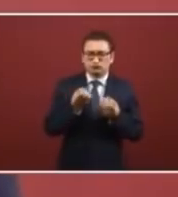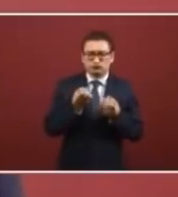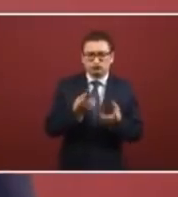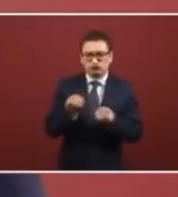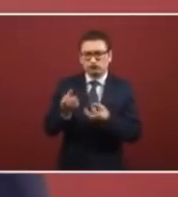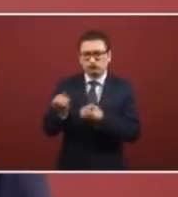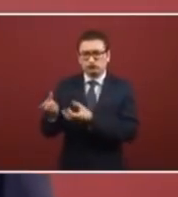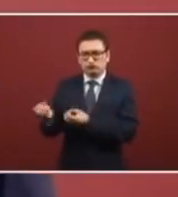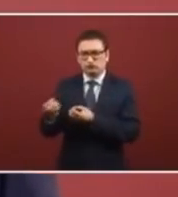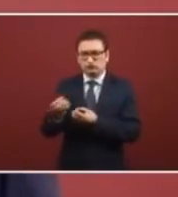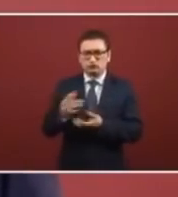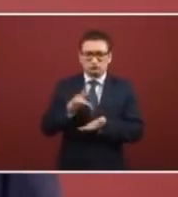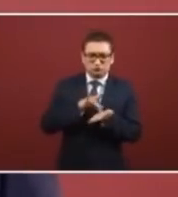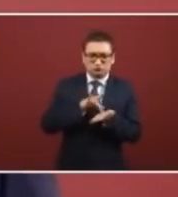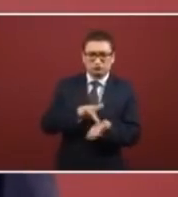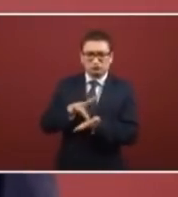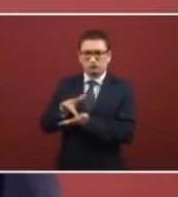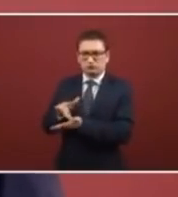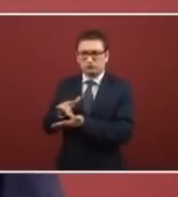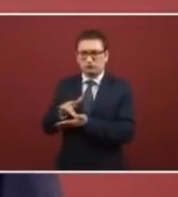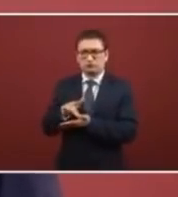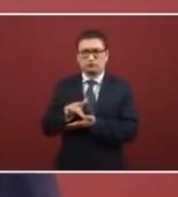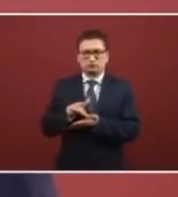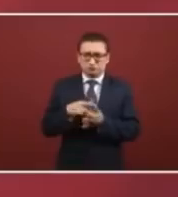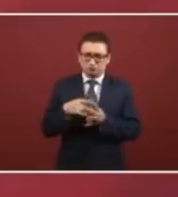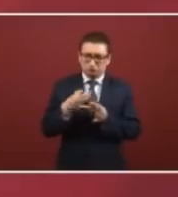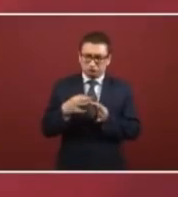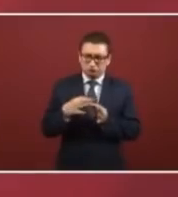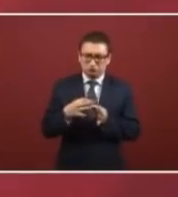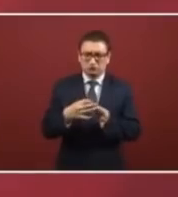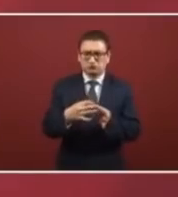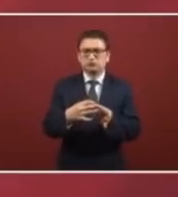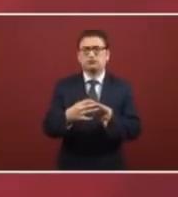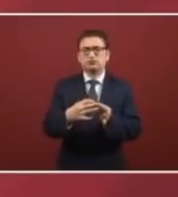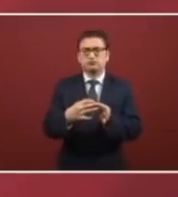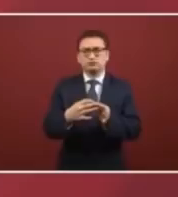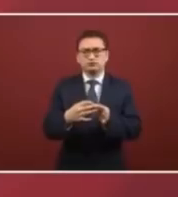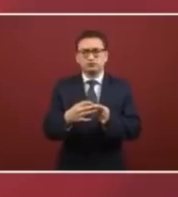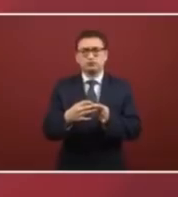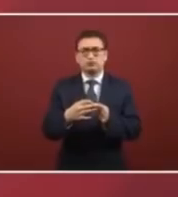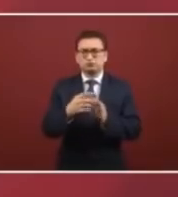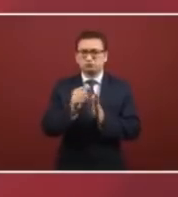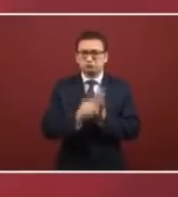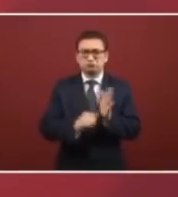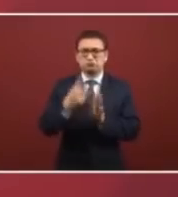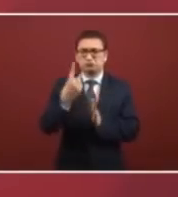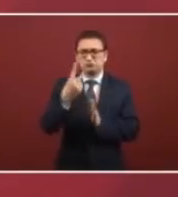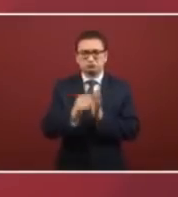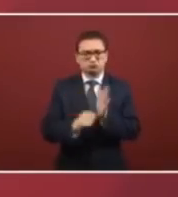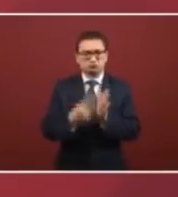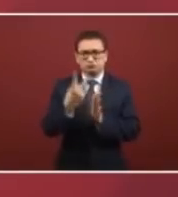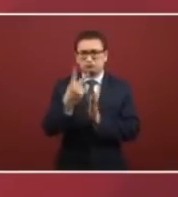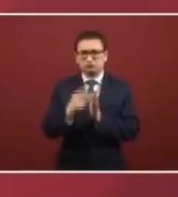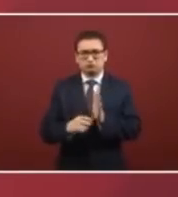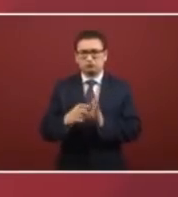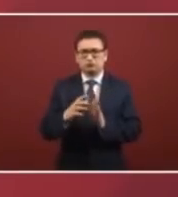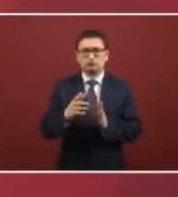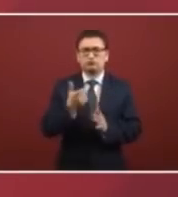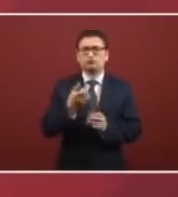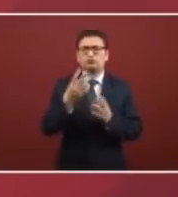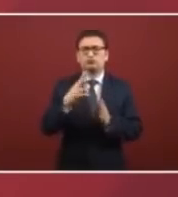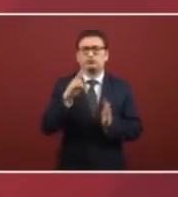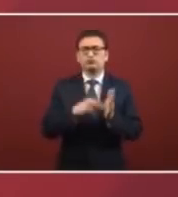su apoyo ya de manera regular, cada dos meses, los 2.550